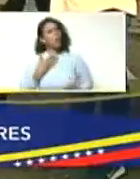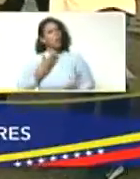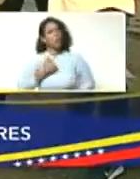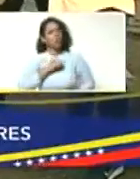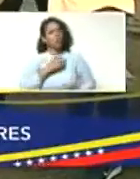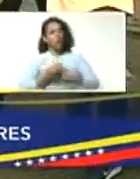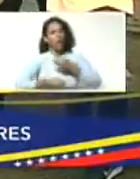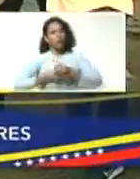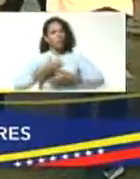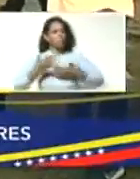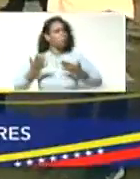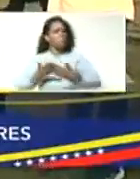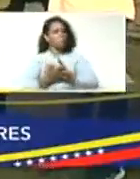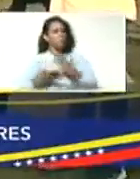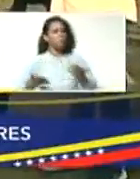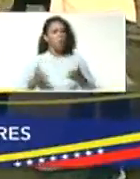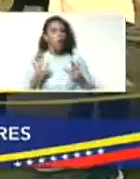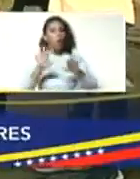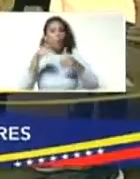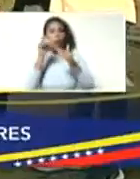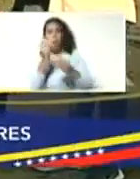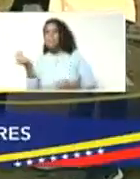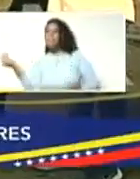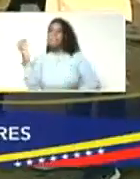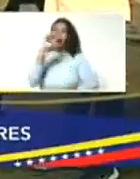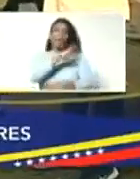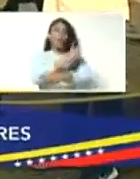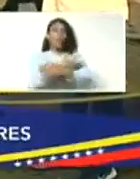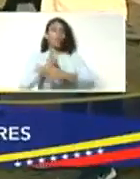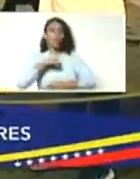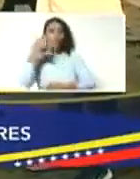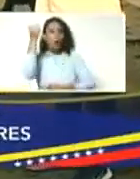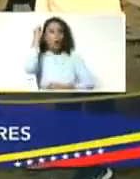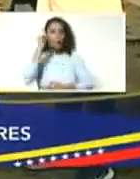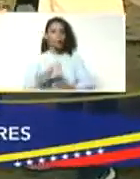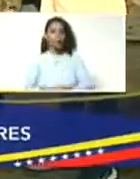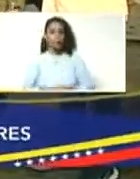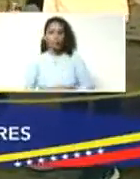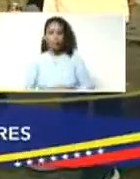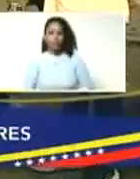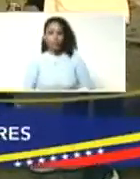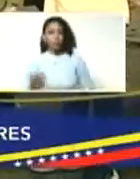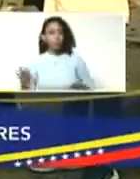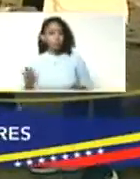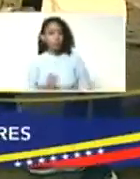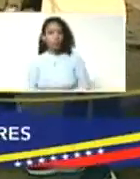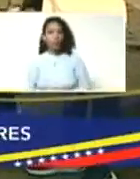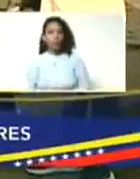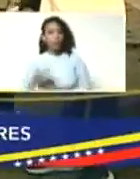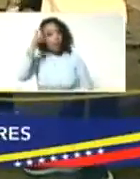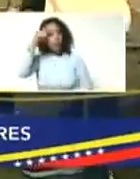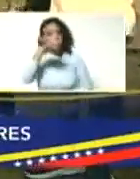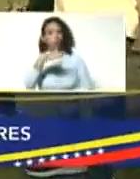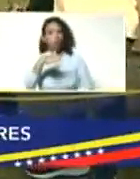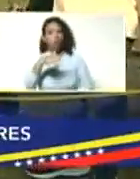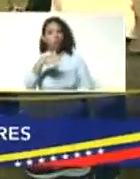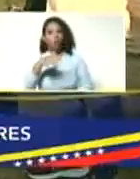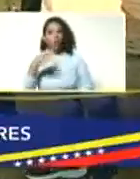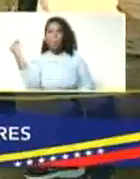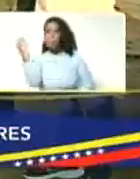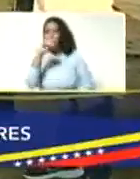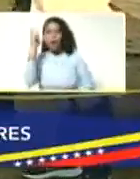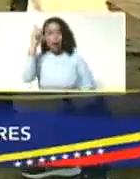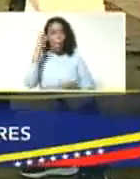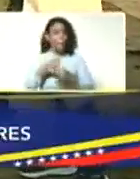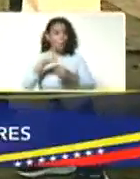hacer? ¿Cuál es el máximo poder que nosotros tenemos? ¿Ah? ¿El pueblo? ¿Cuál es el máximo poder? ¿El